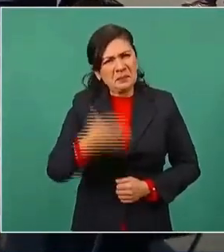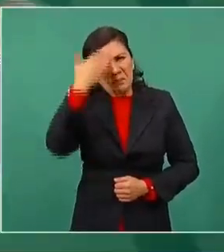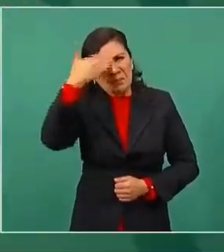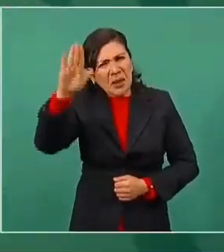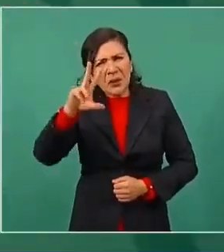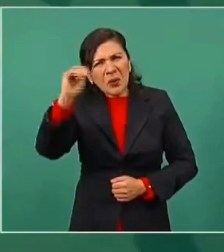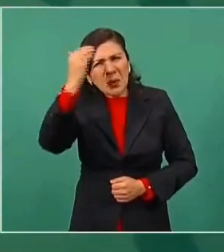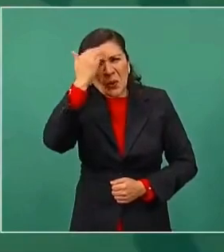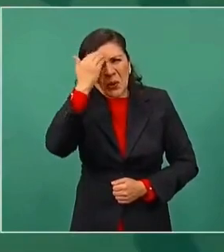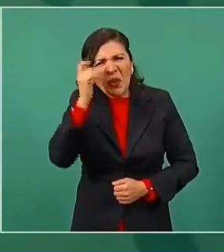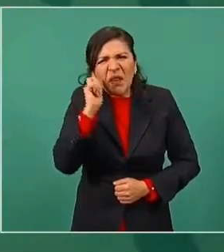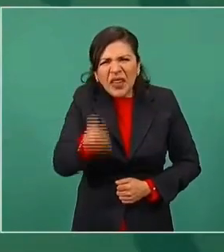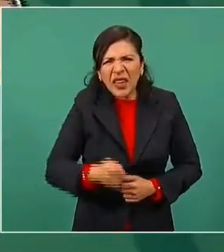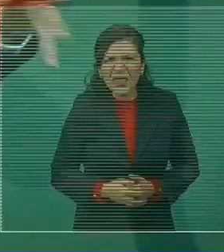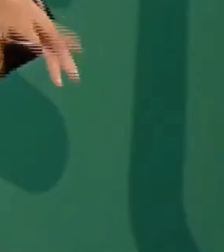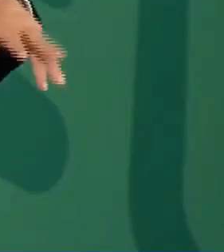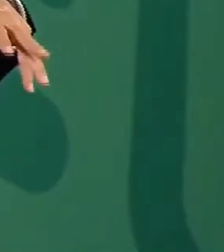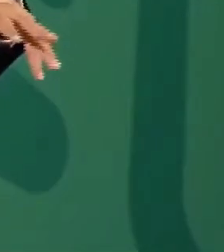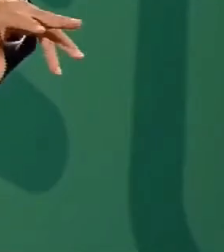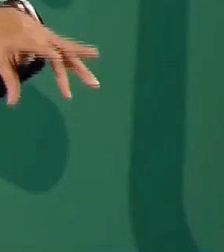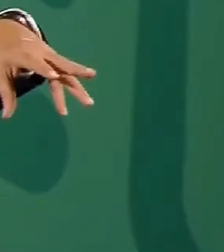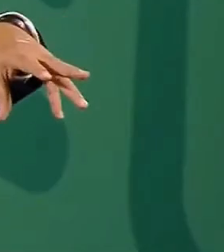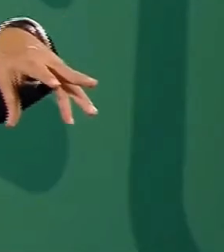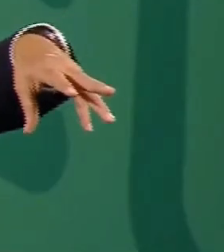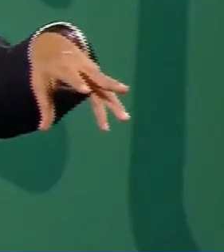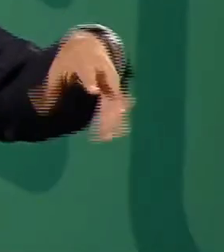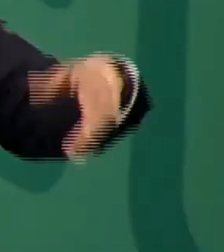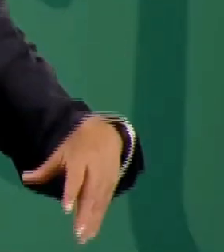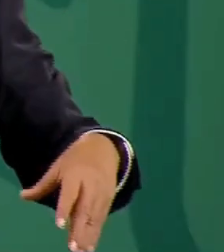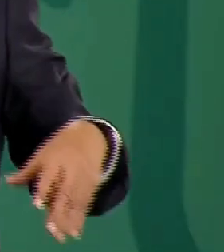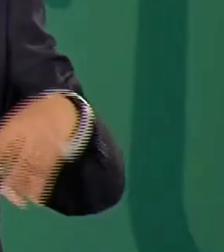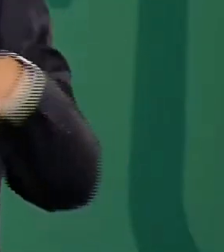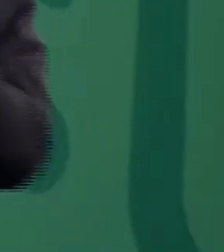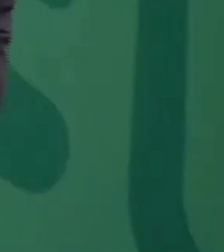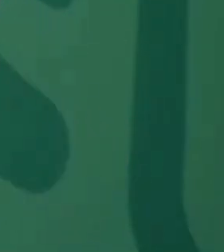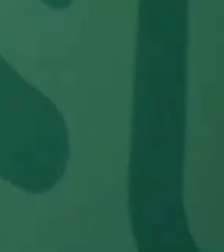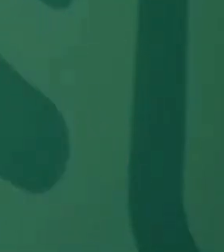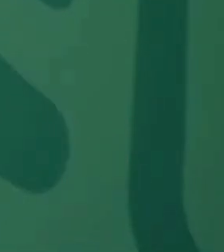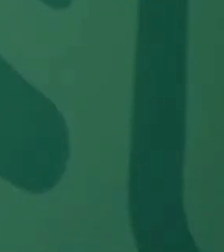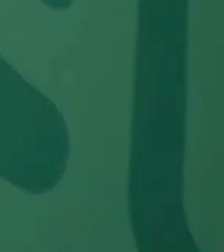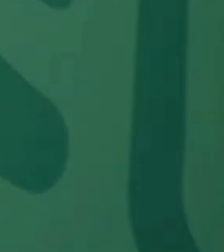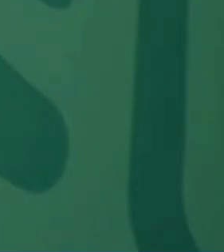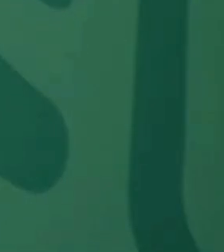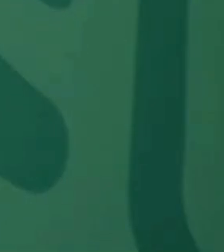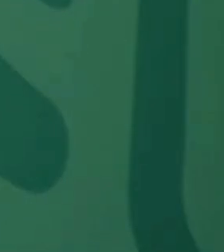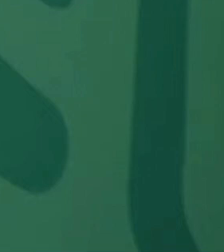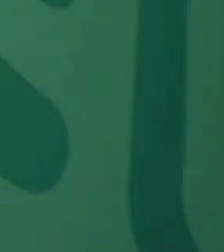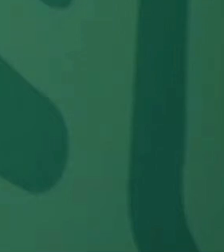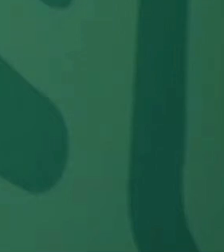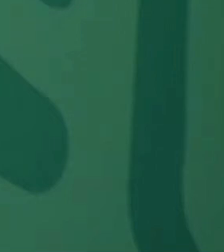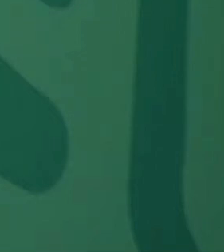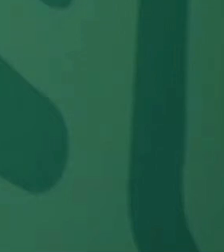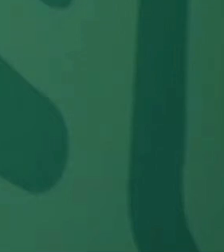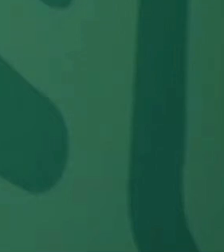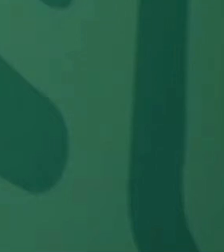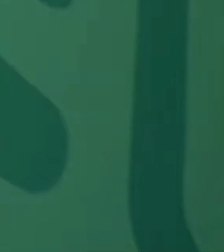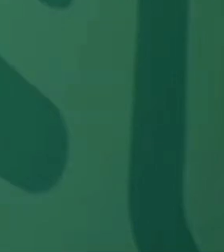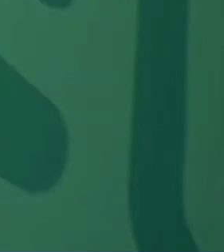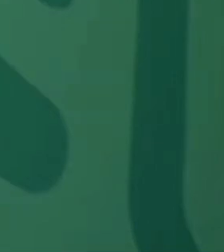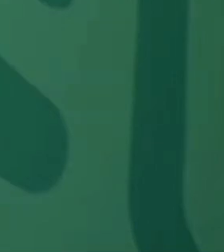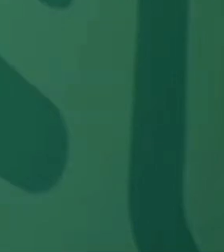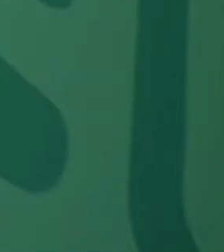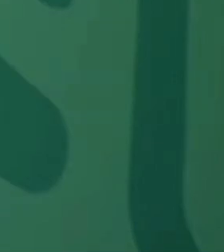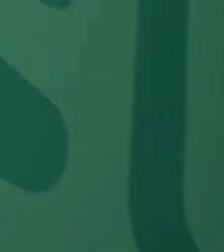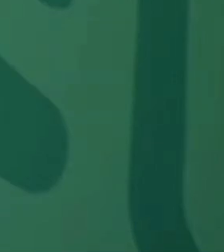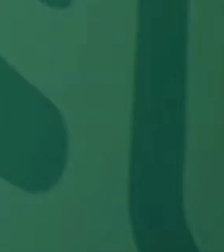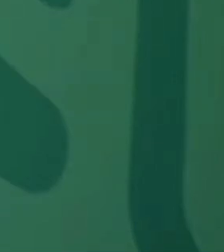Los campesinos sembraban su maíz y lo guardaban en trojes en